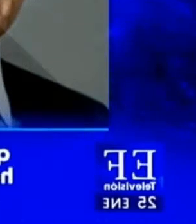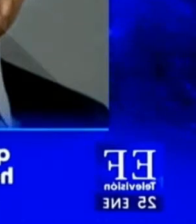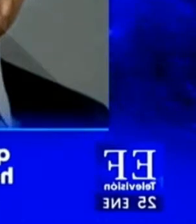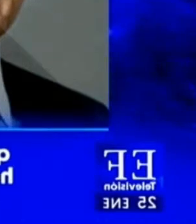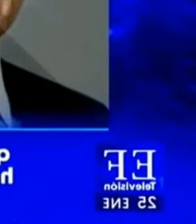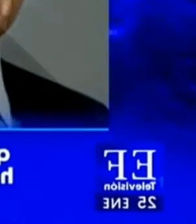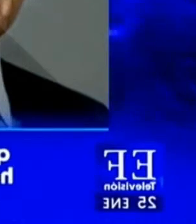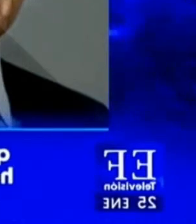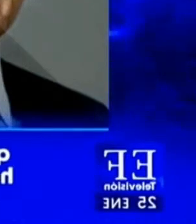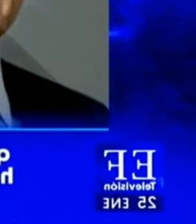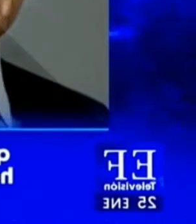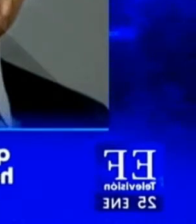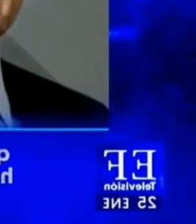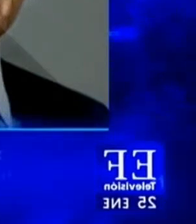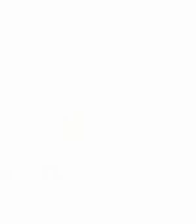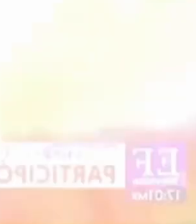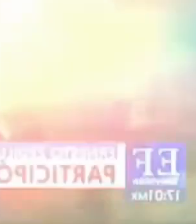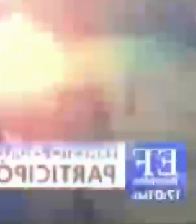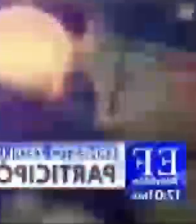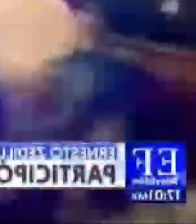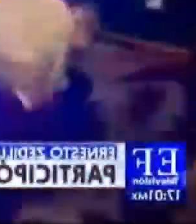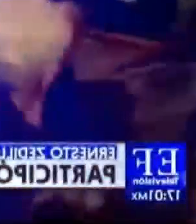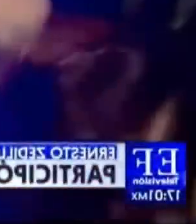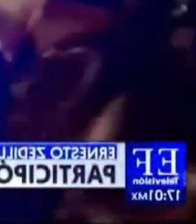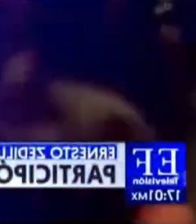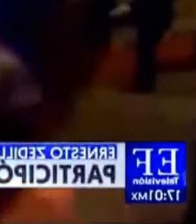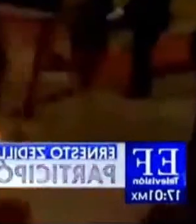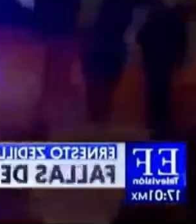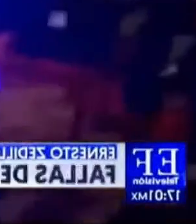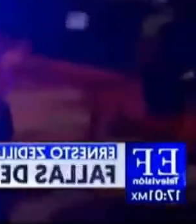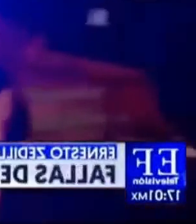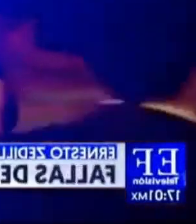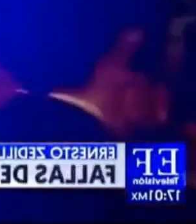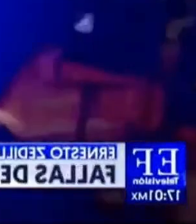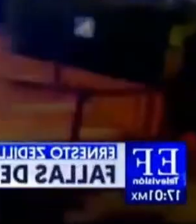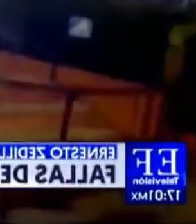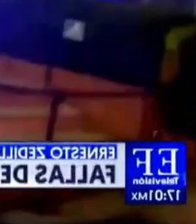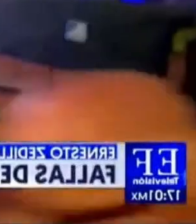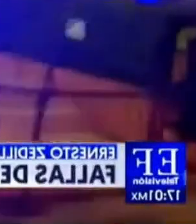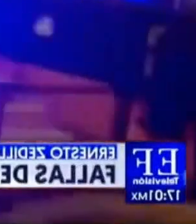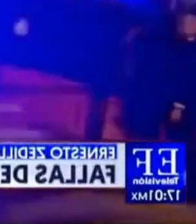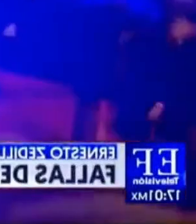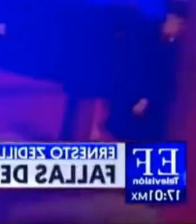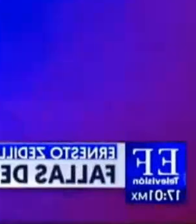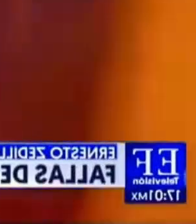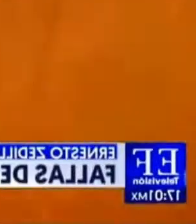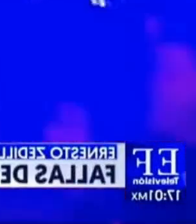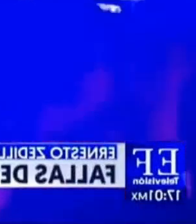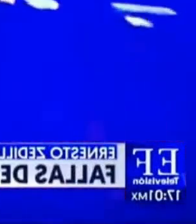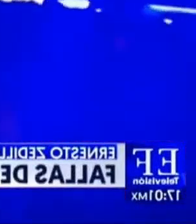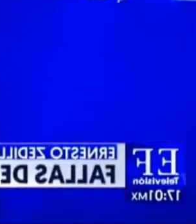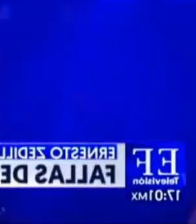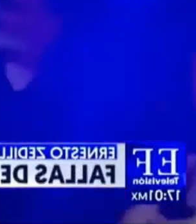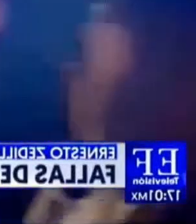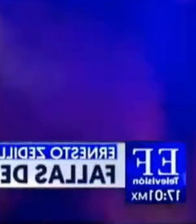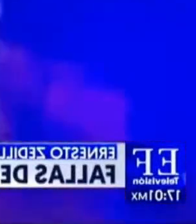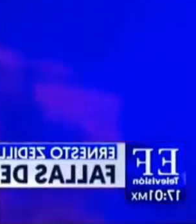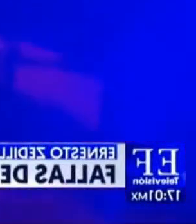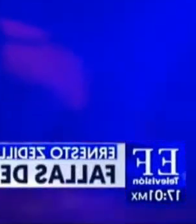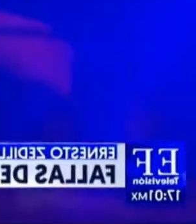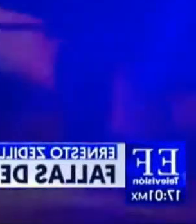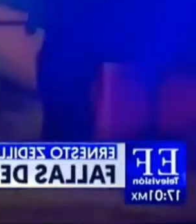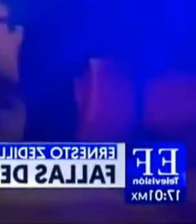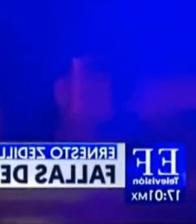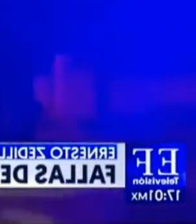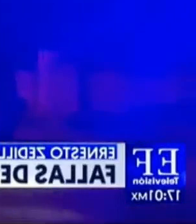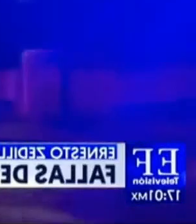le han causado, entonces soy optimista. Además, aseguró que el neoliberalismo se ha convertido en un término utilizado popularmente